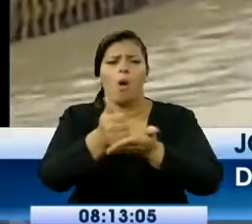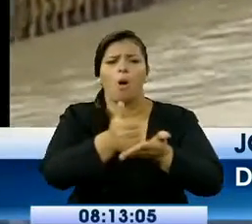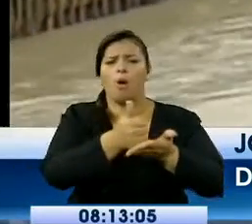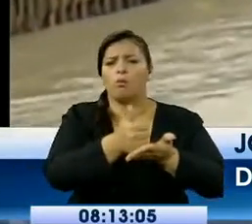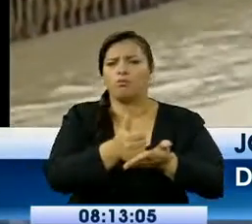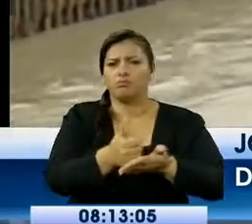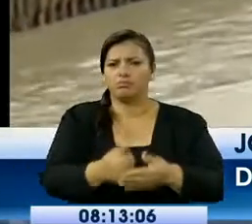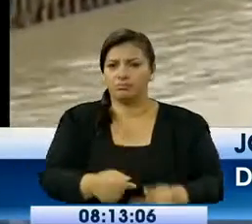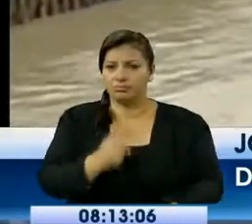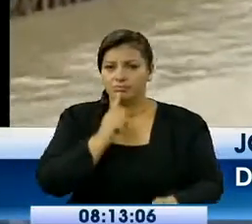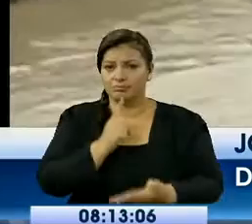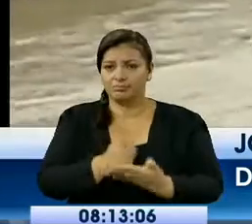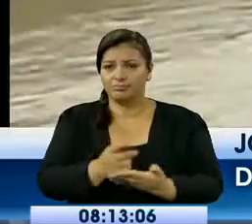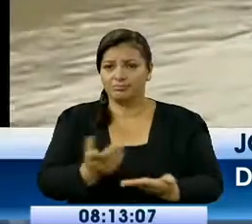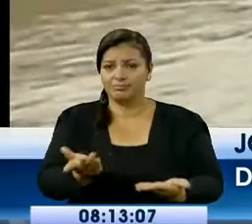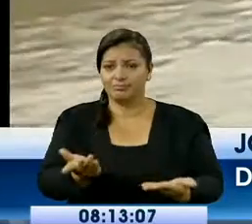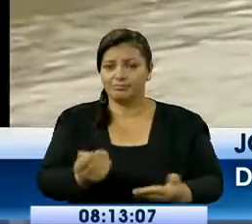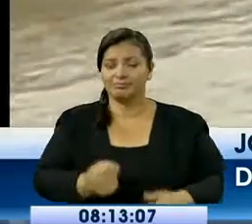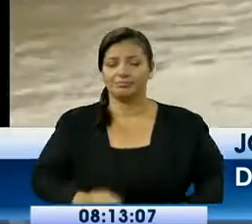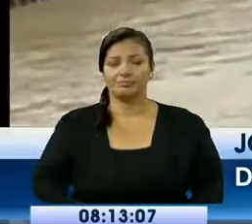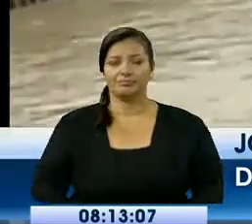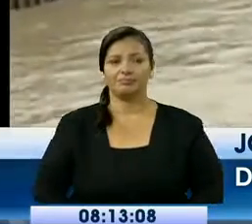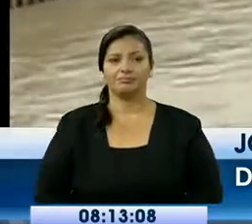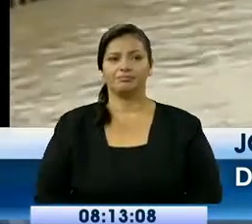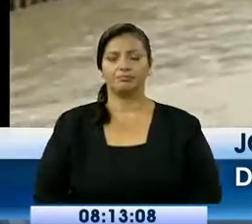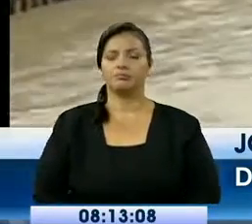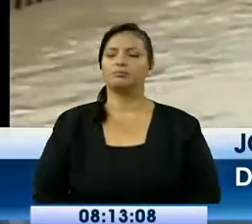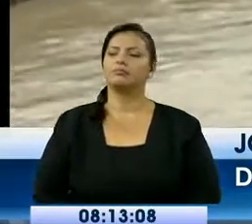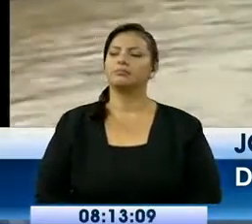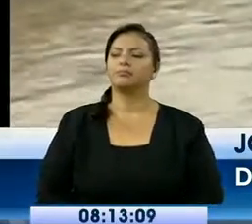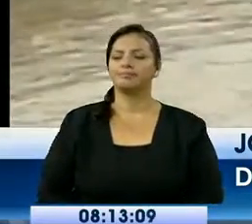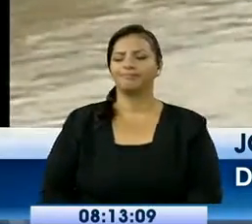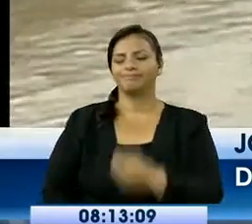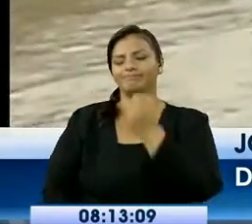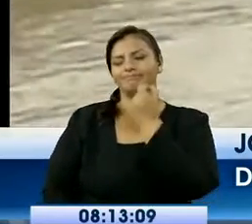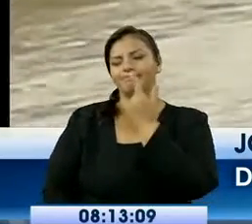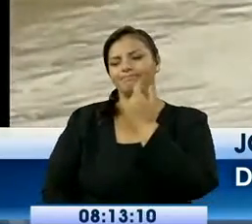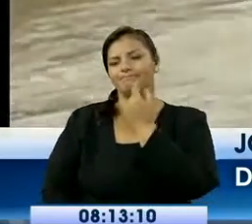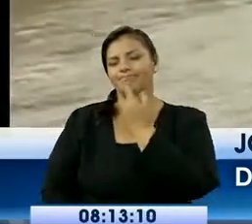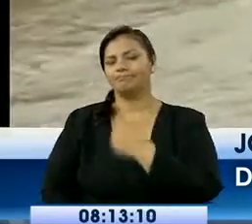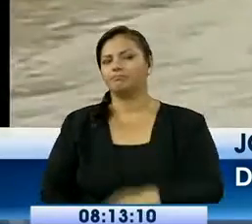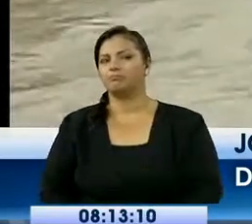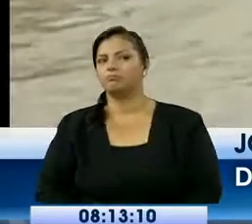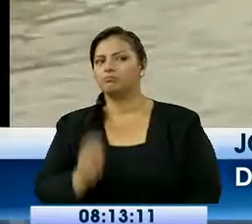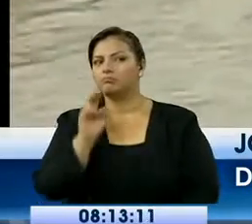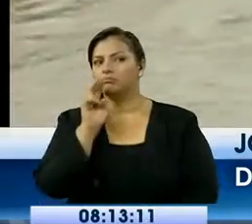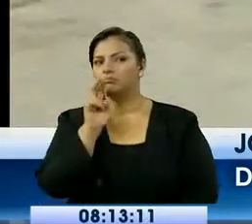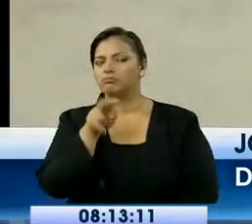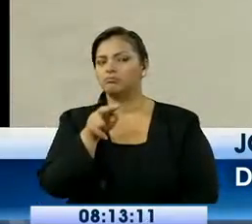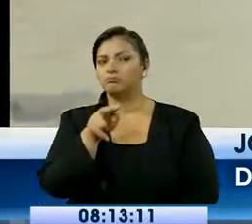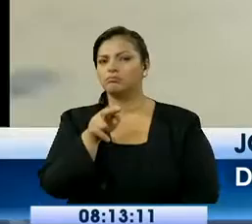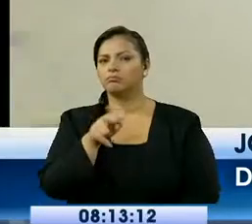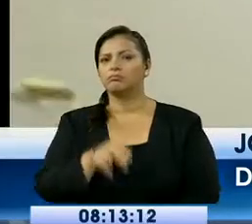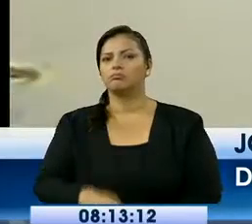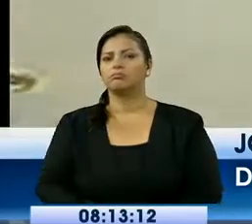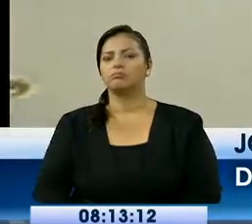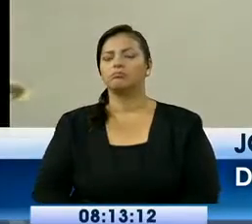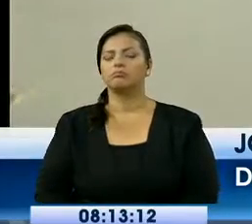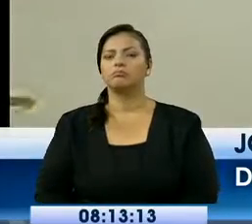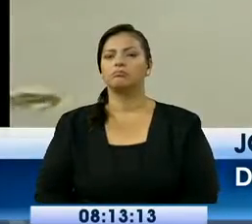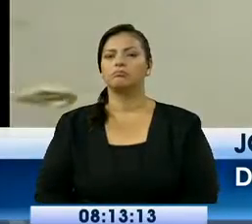vamos nosotros por acá, continuamos. Nosotros, miren ustedes por acá, estamos observando en estos instantes en